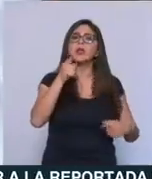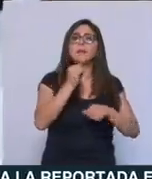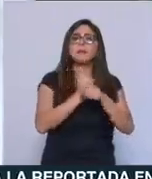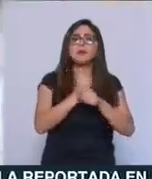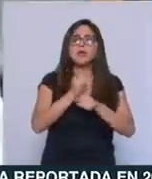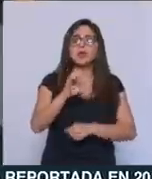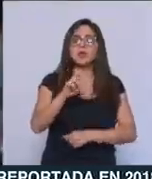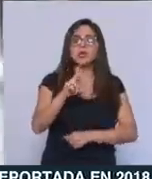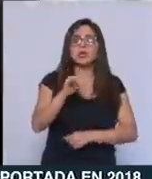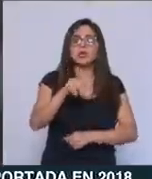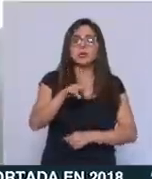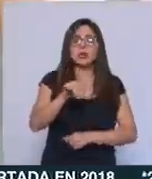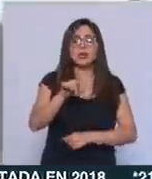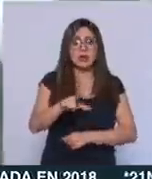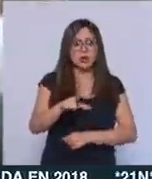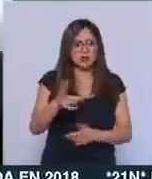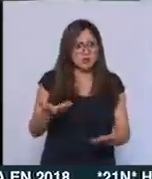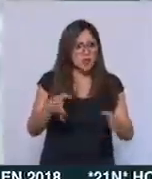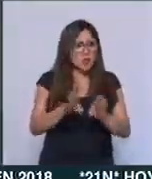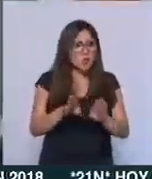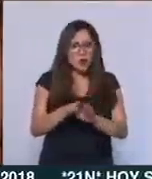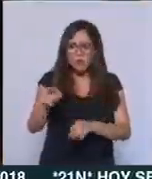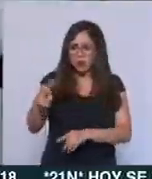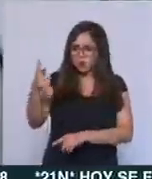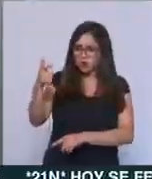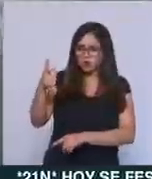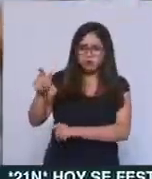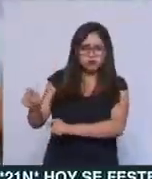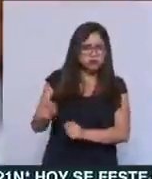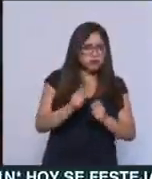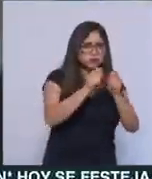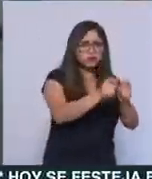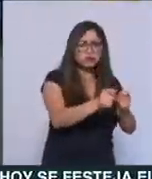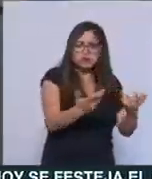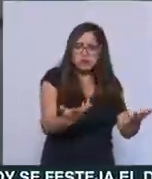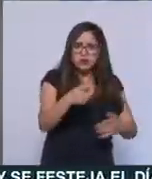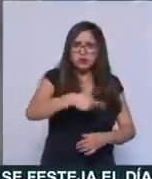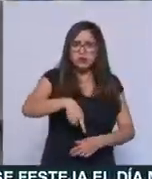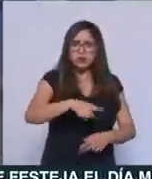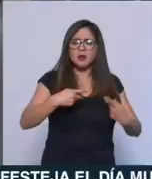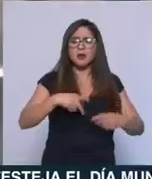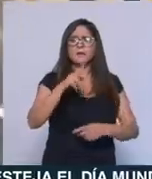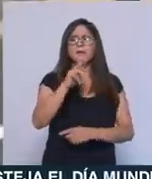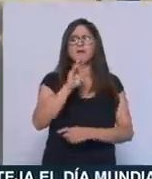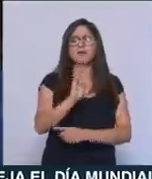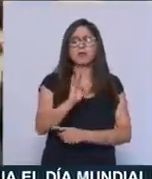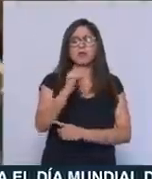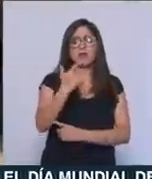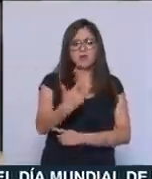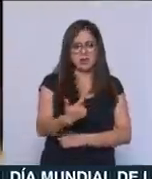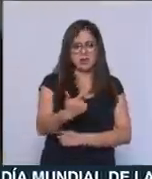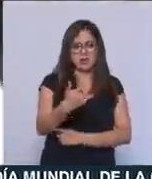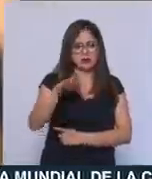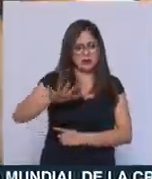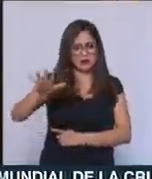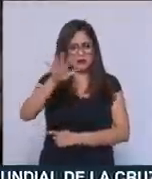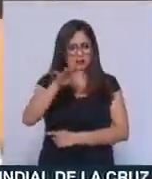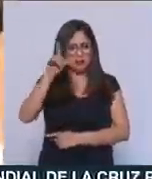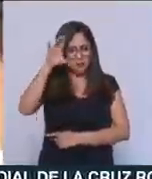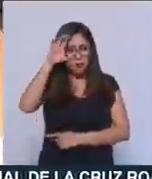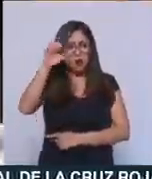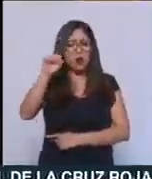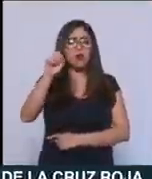Investigación Criminal. Están ya indagando sobre estos temas las autoridades de la Fiscalía General del Estado. Sin embargo, pocos avances se